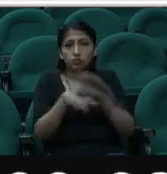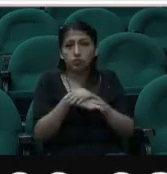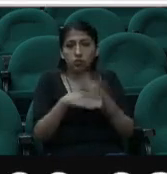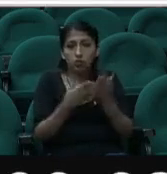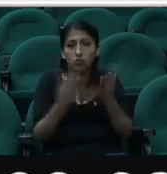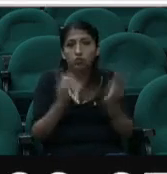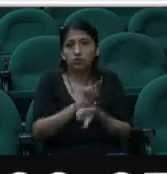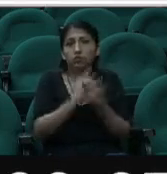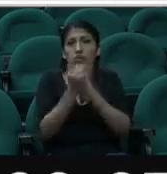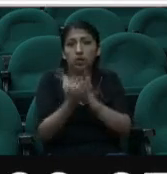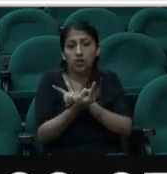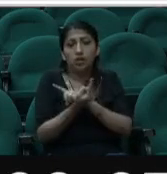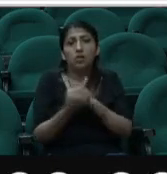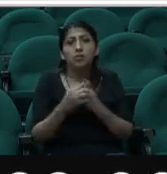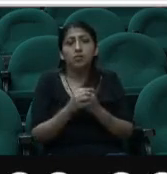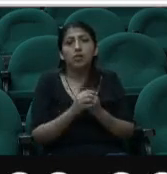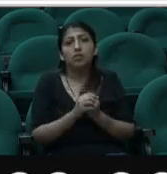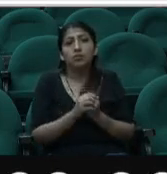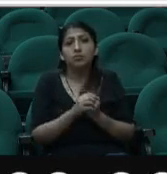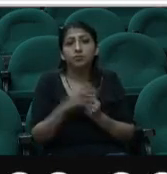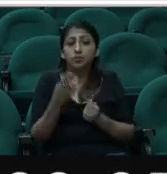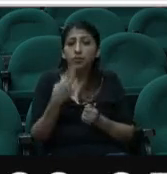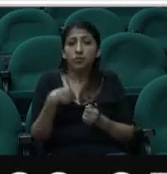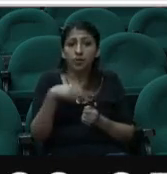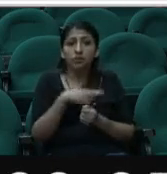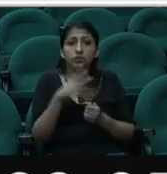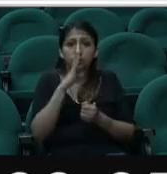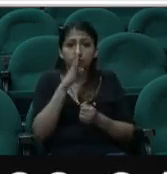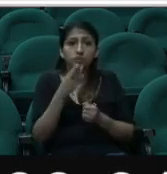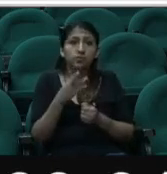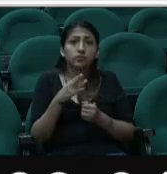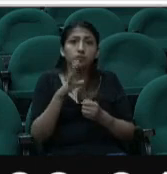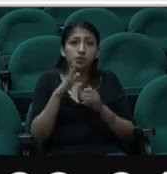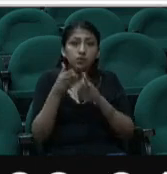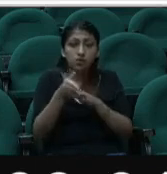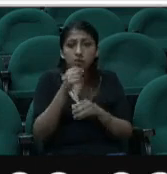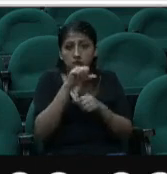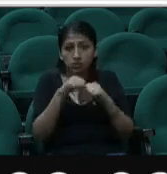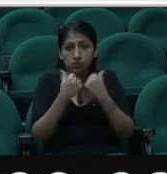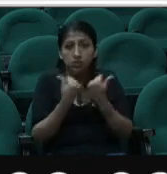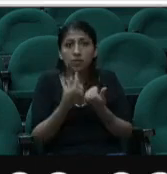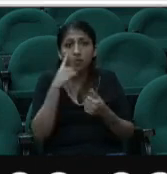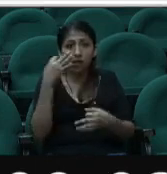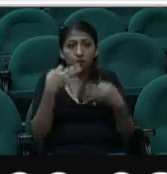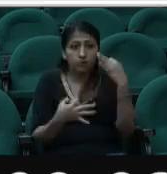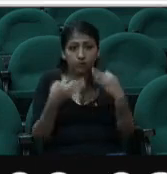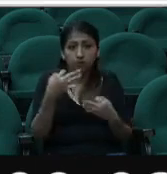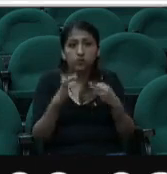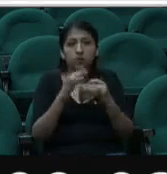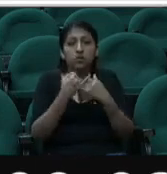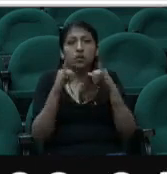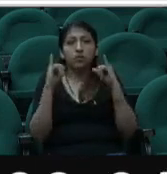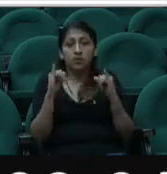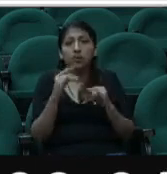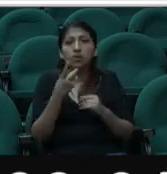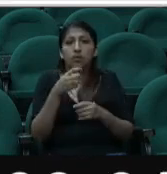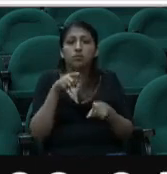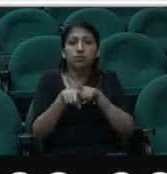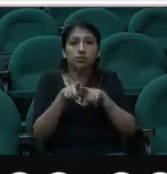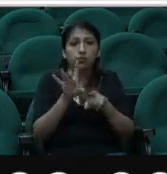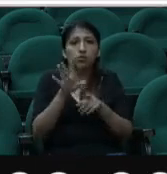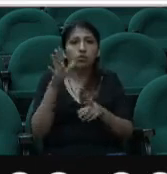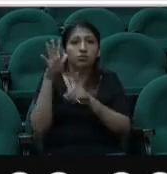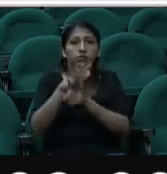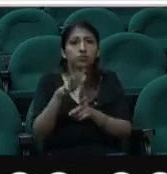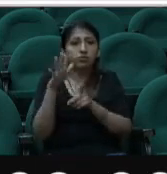tipo de cosas deben cambiar estimado elías en realidad para eso mismo estamos viendo nosotros a la asamblea para fiscalizar de manera independiente y combatir a la